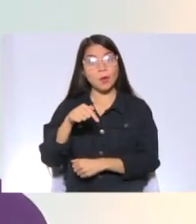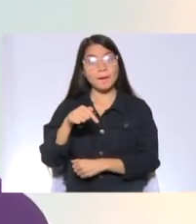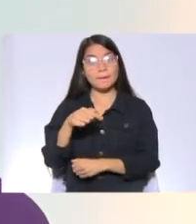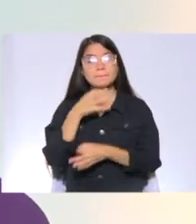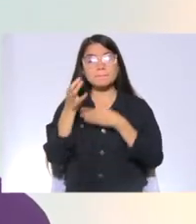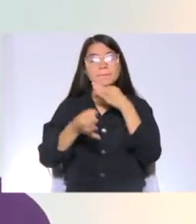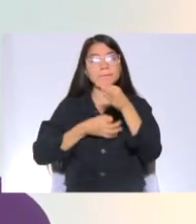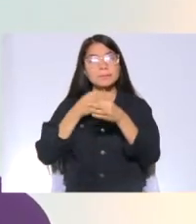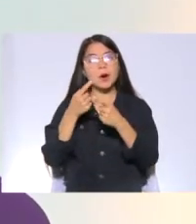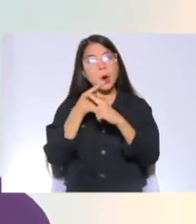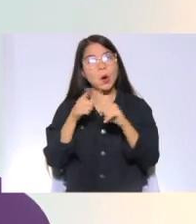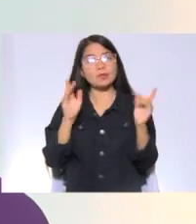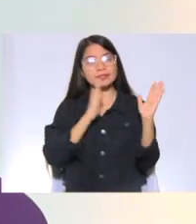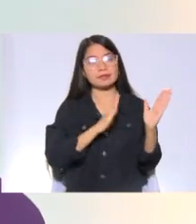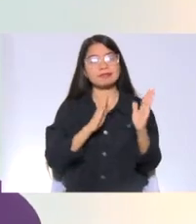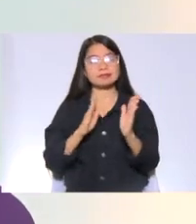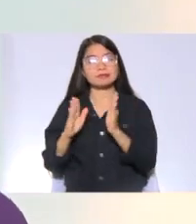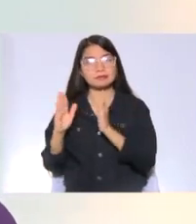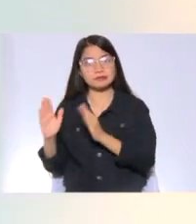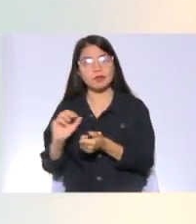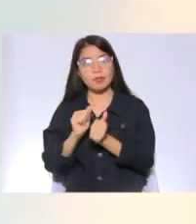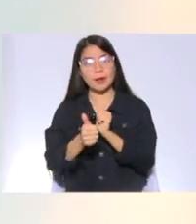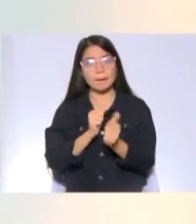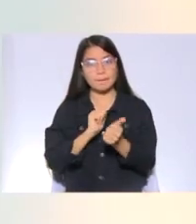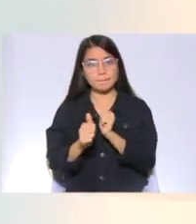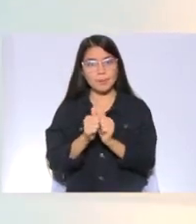clase desde la pantalla digital. Acompáñenme.